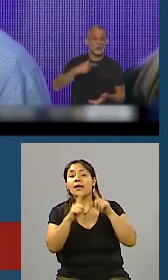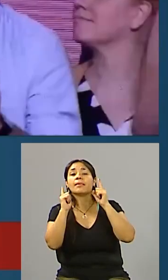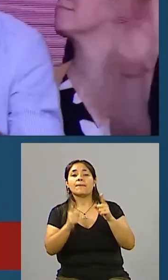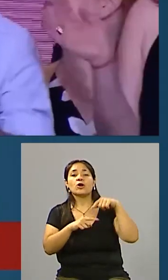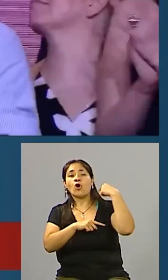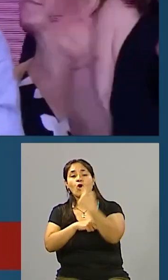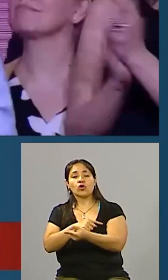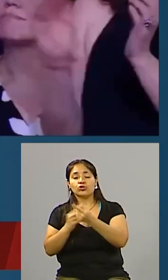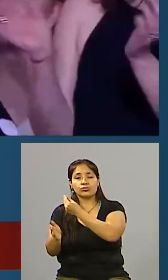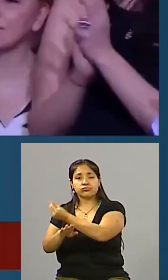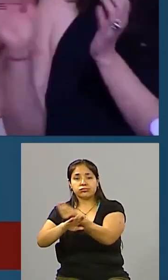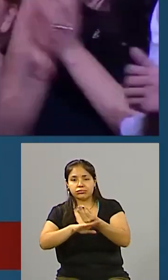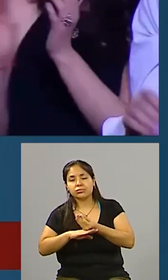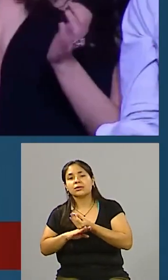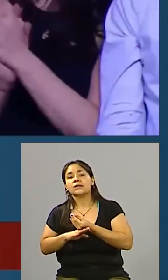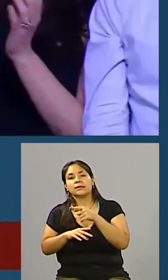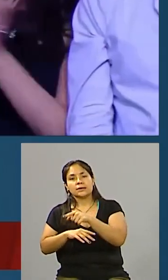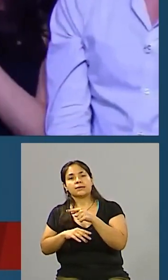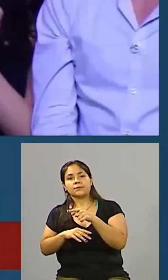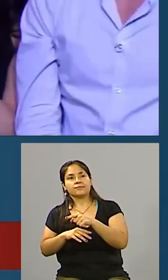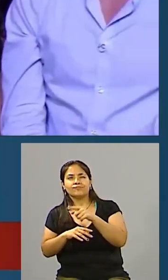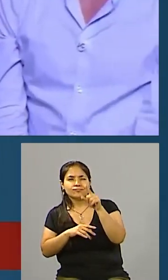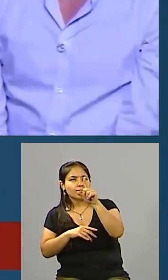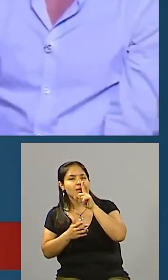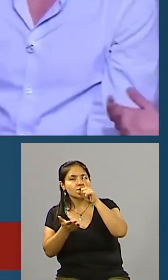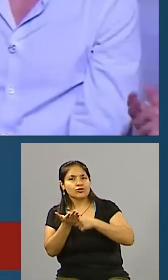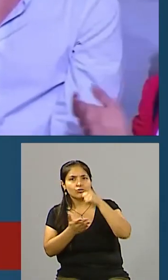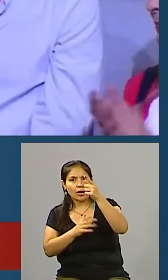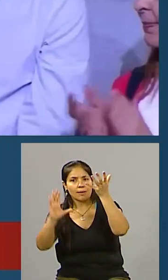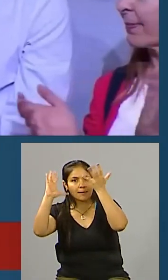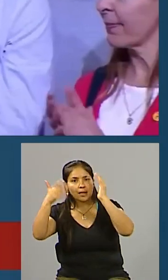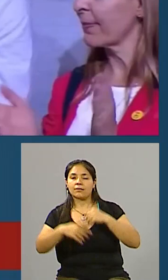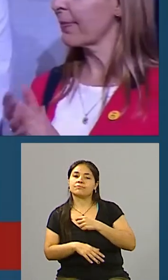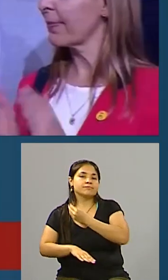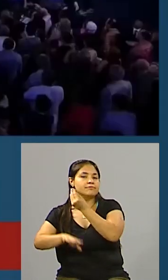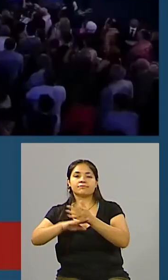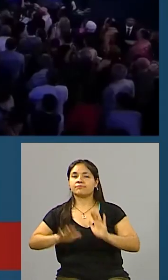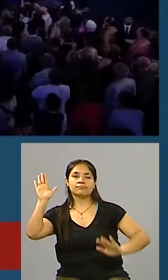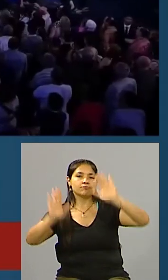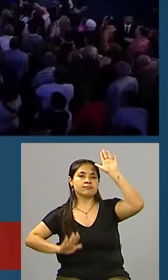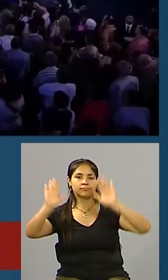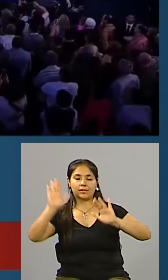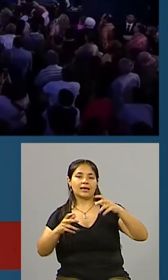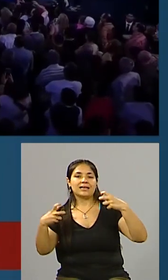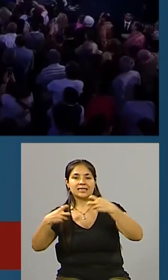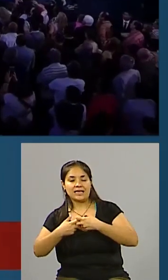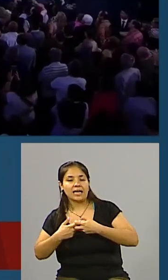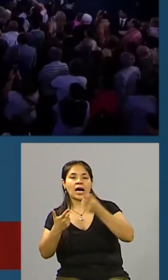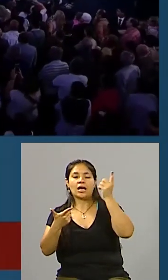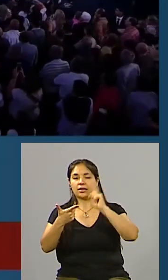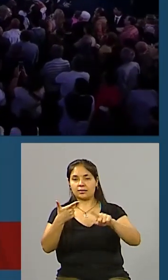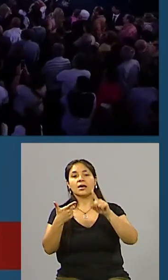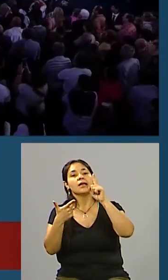a tratar de alzar su voz, colocar su voz en la agenda. Desde ya los sectores sindicales, desde ya